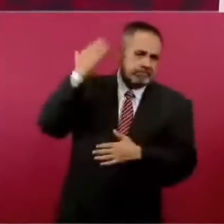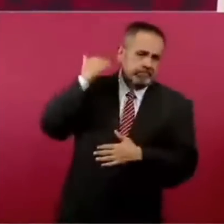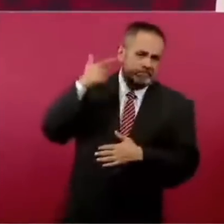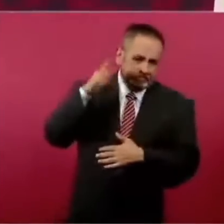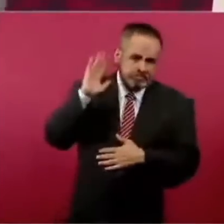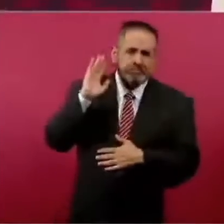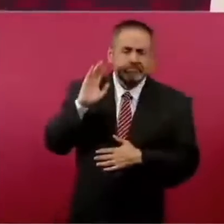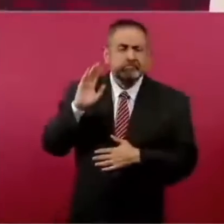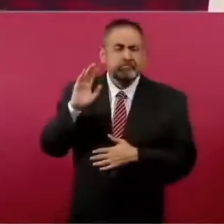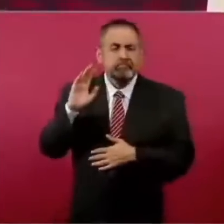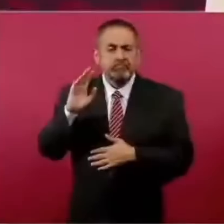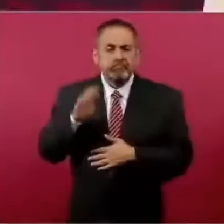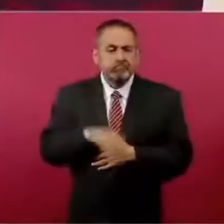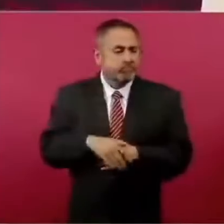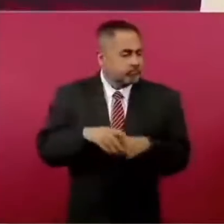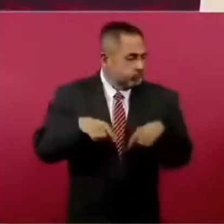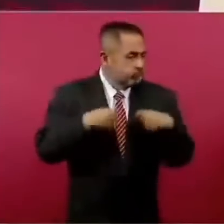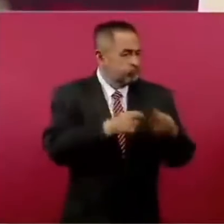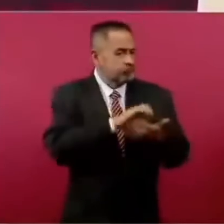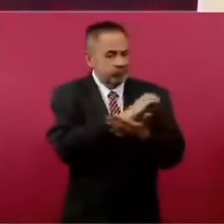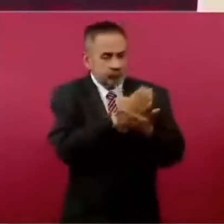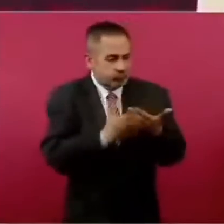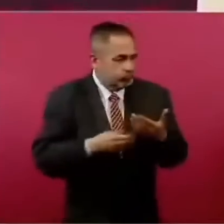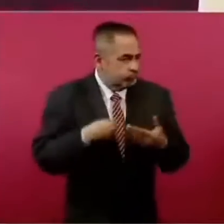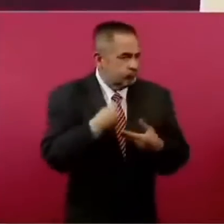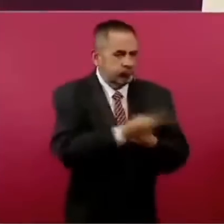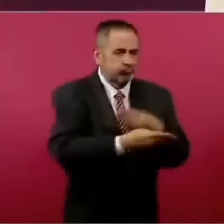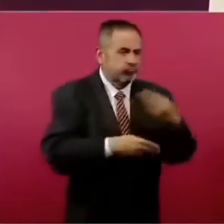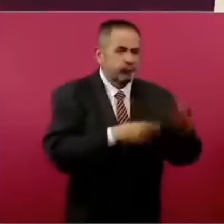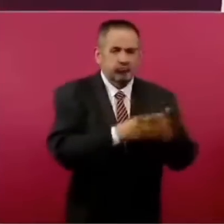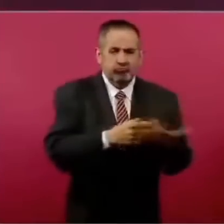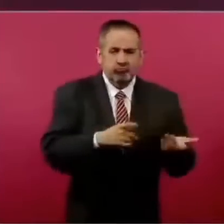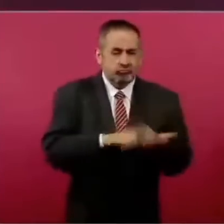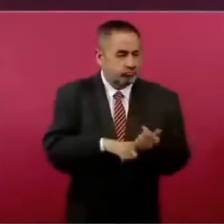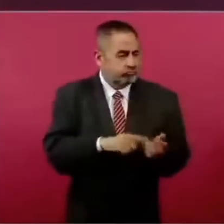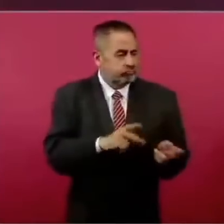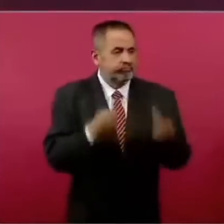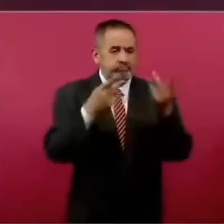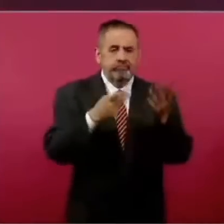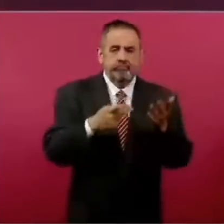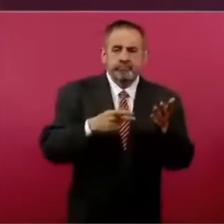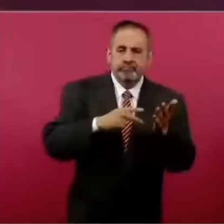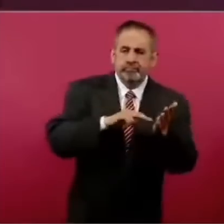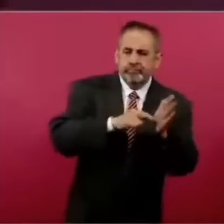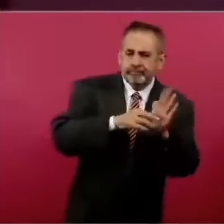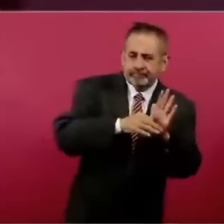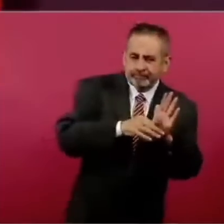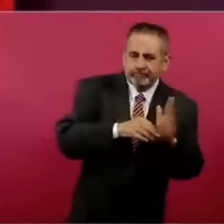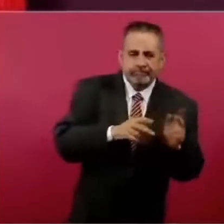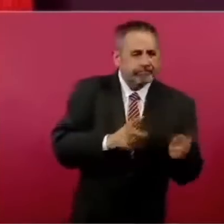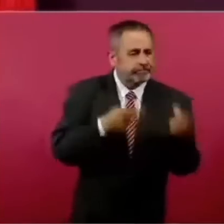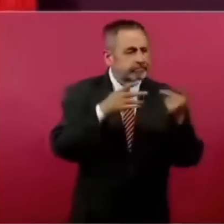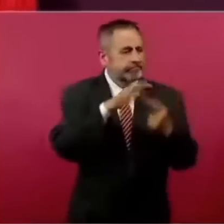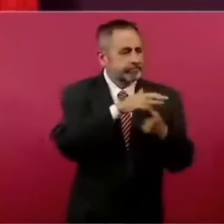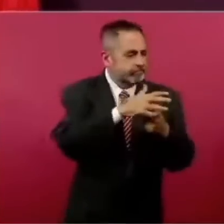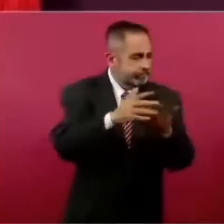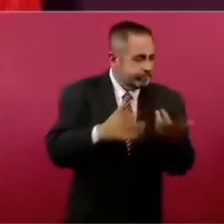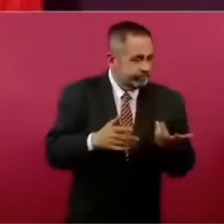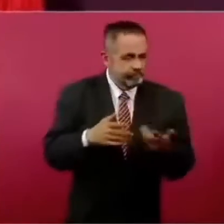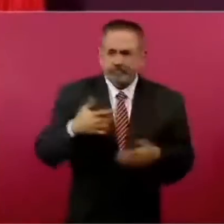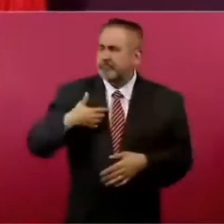Se convirtieron en contratistas y vendían desde un tornillo hasta un helicóptero al gobierno.